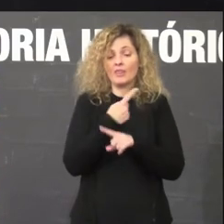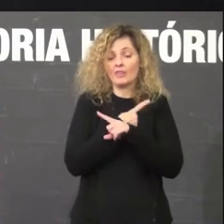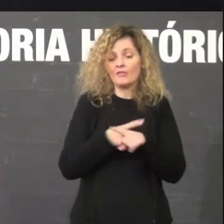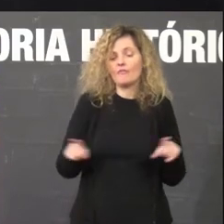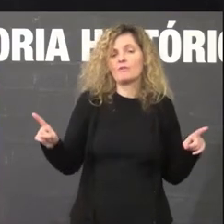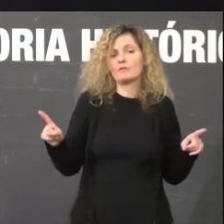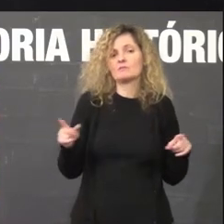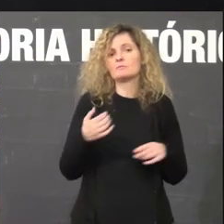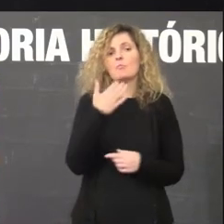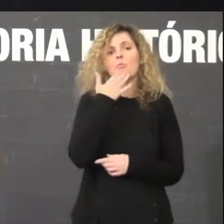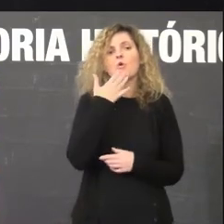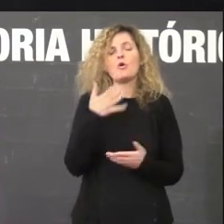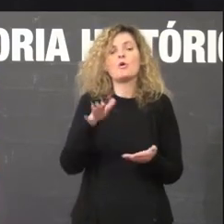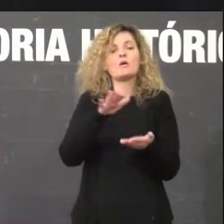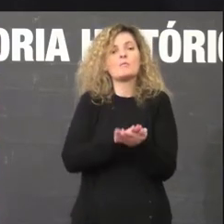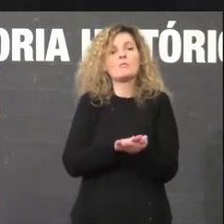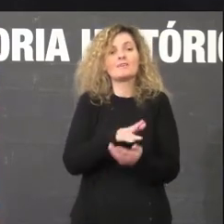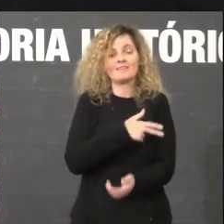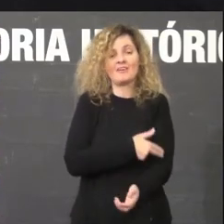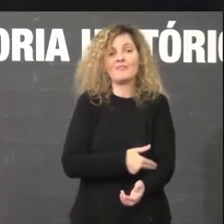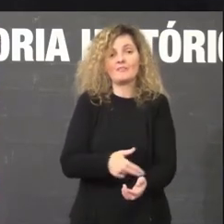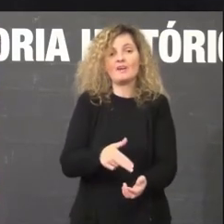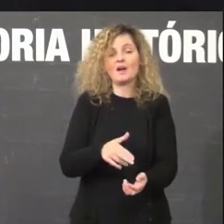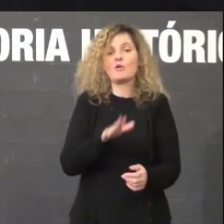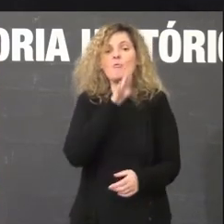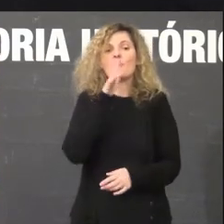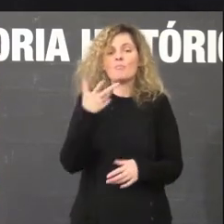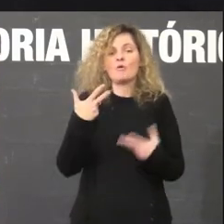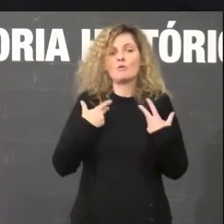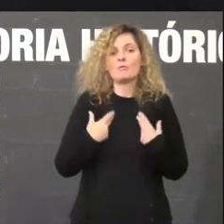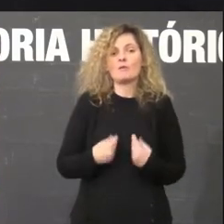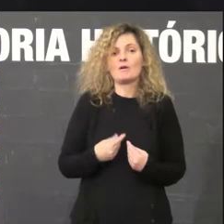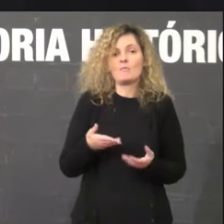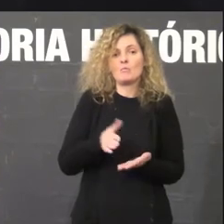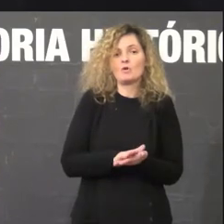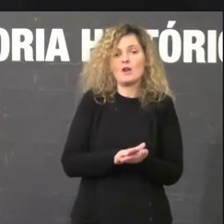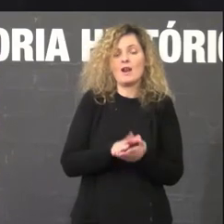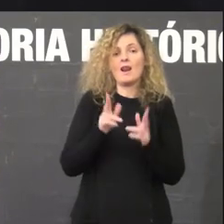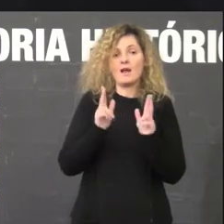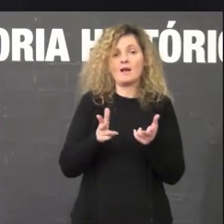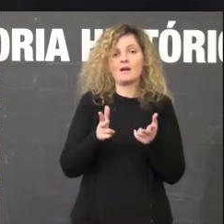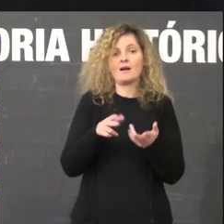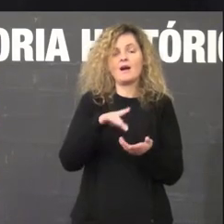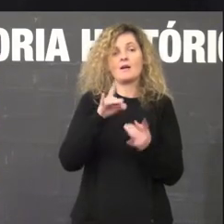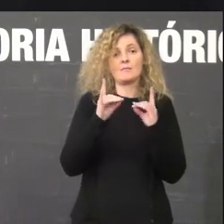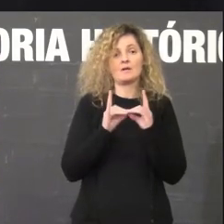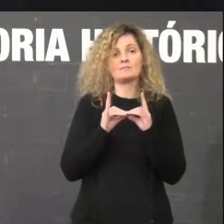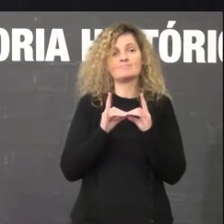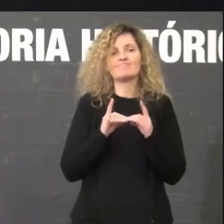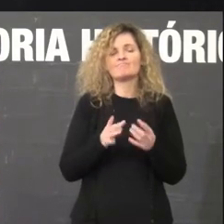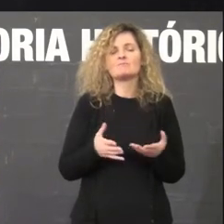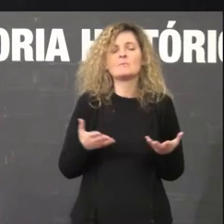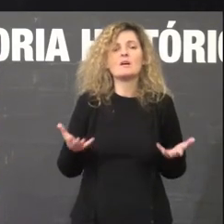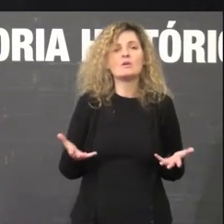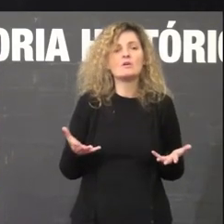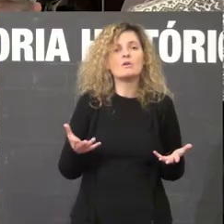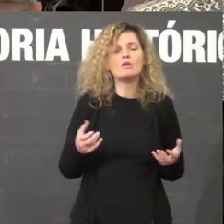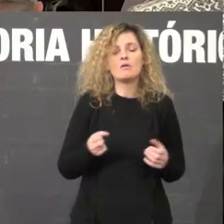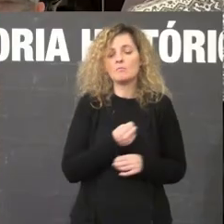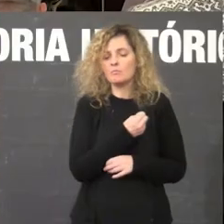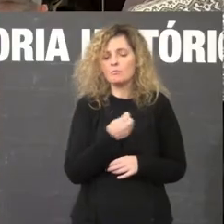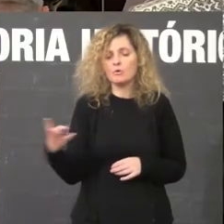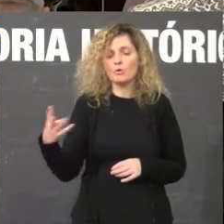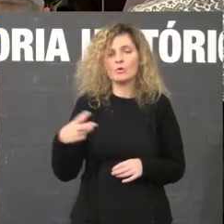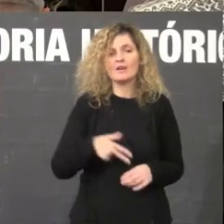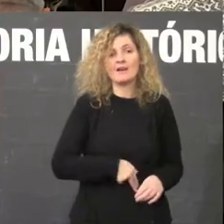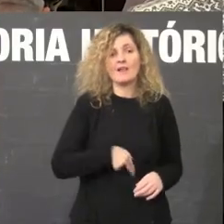diferente pola morte de Franco, porque desgraciadamente morreu na cama, e polo tanto que o